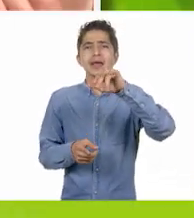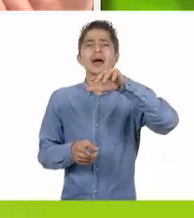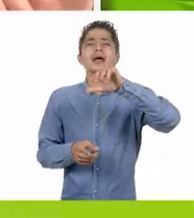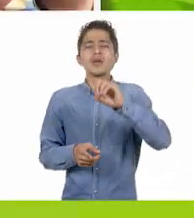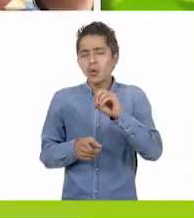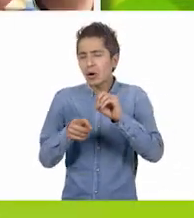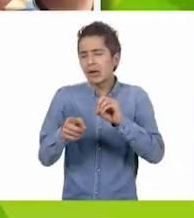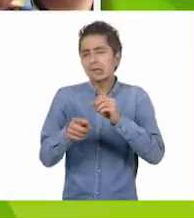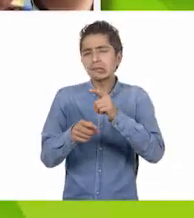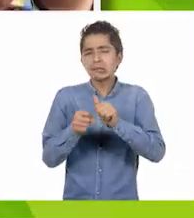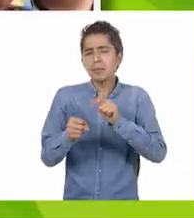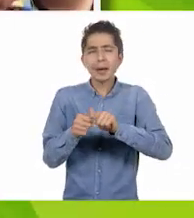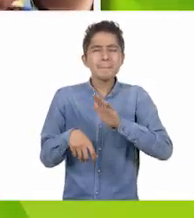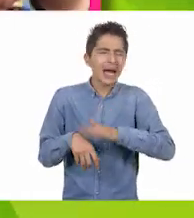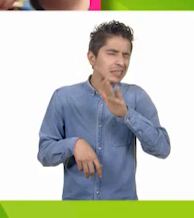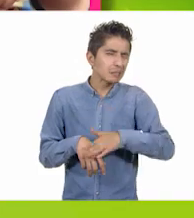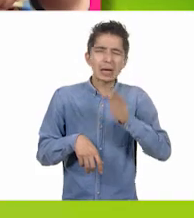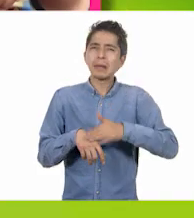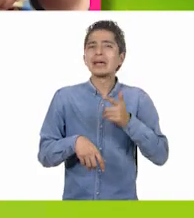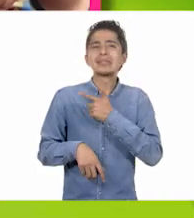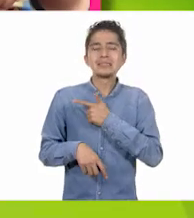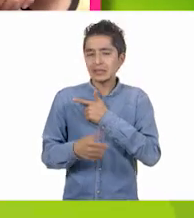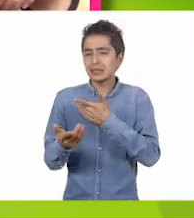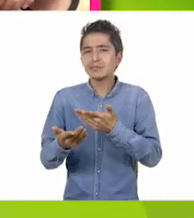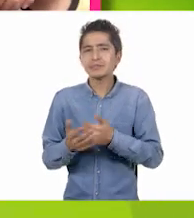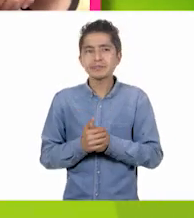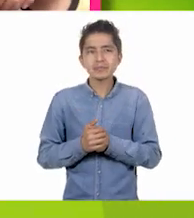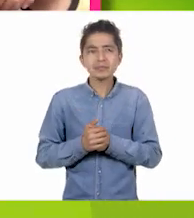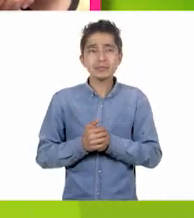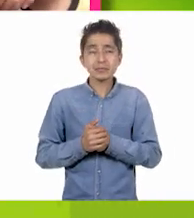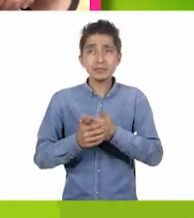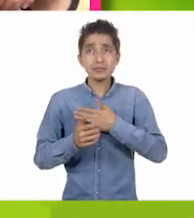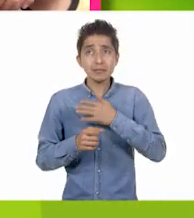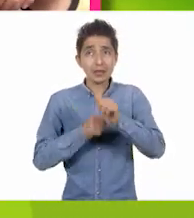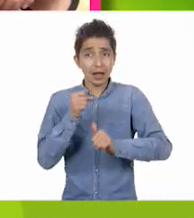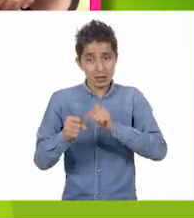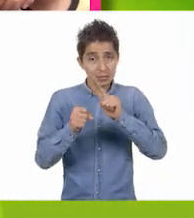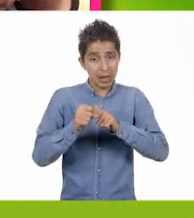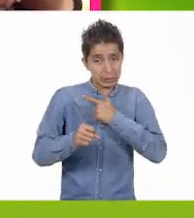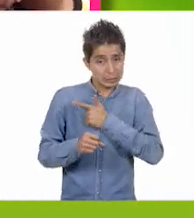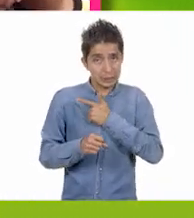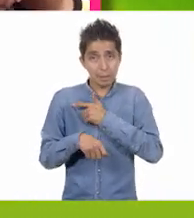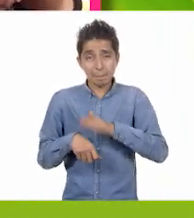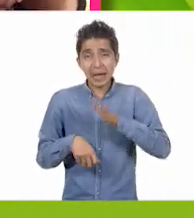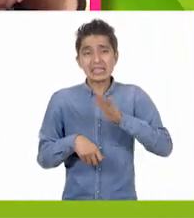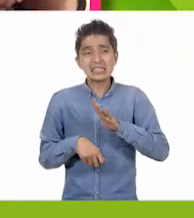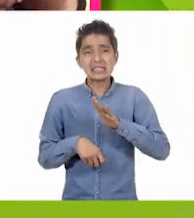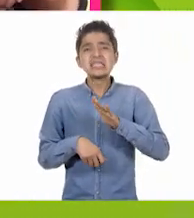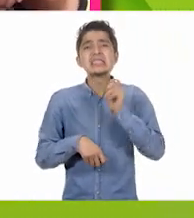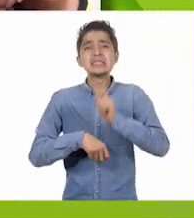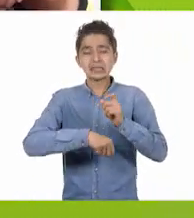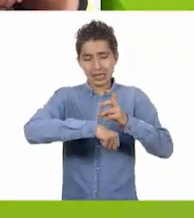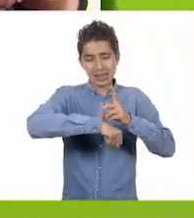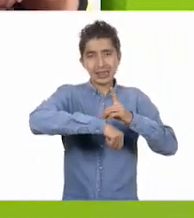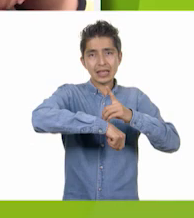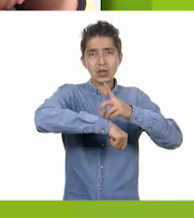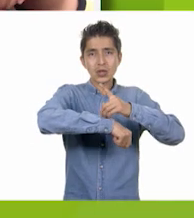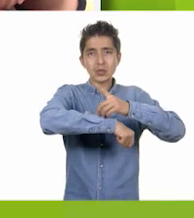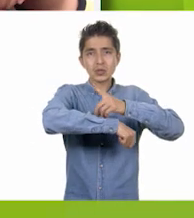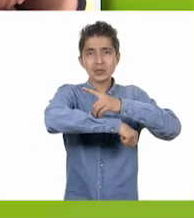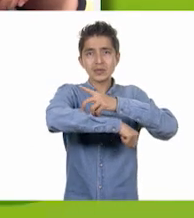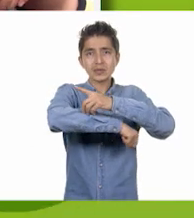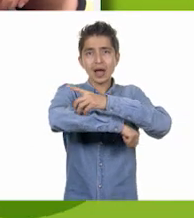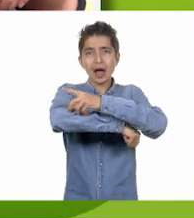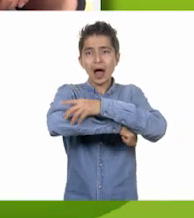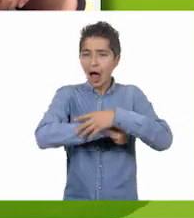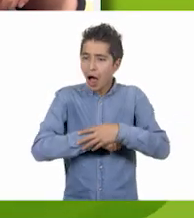gusta más de todos? Los animales que me gustan más son los dinosaurios.